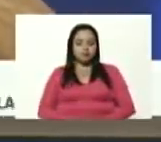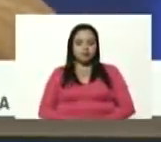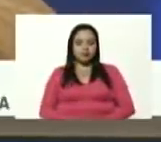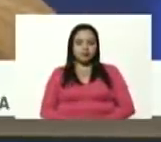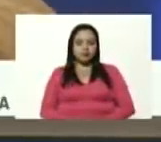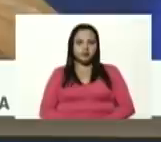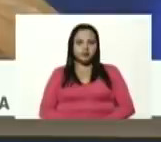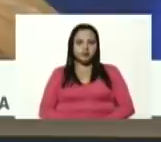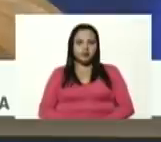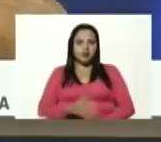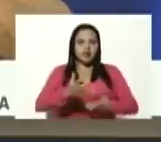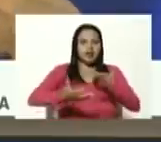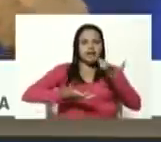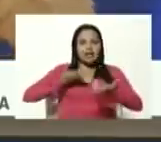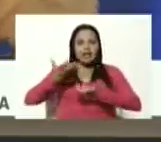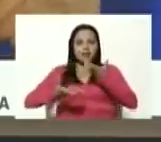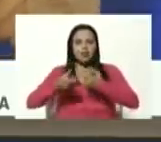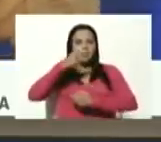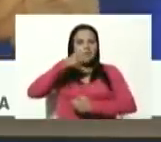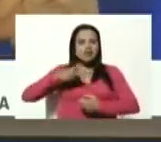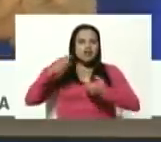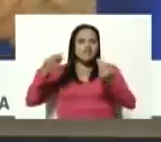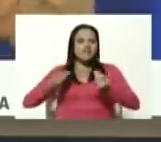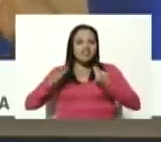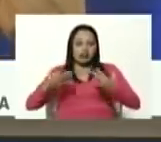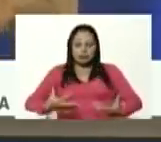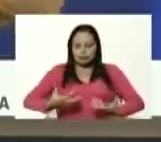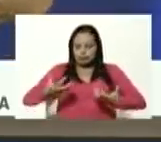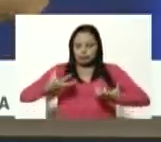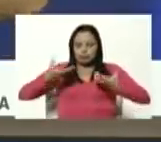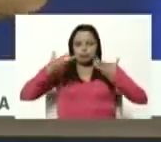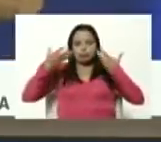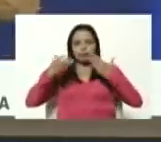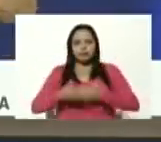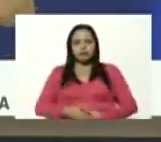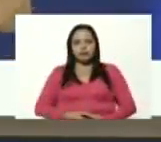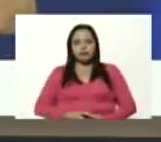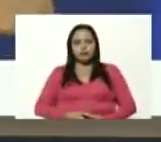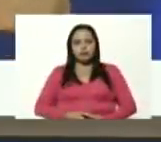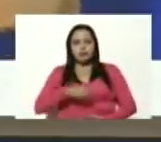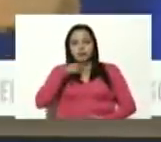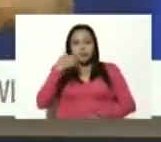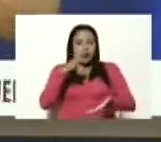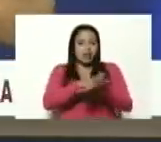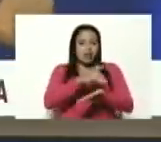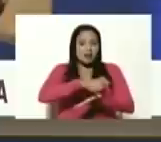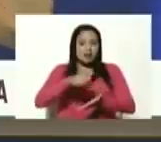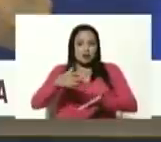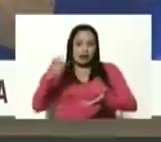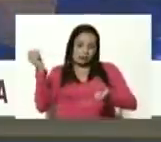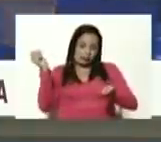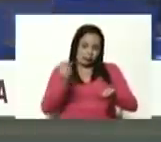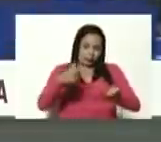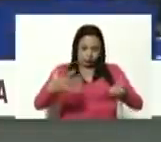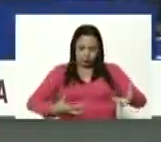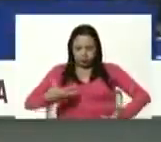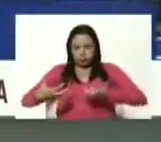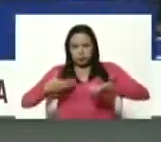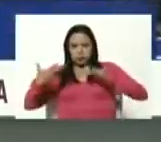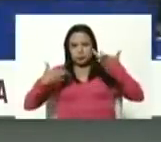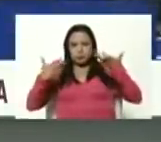quemando gente viva. Asesinaron gente quemándola, le echaron gasolina y los